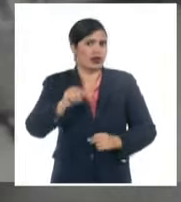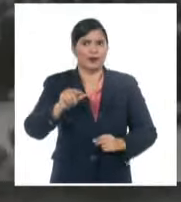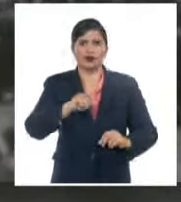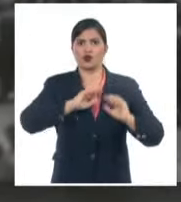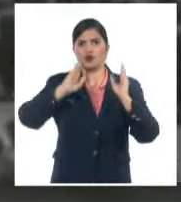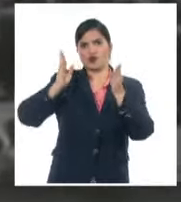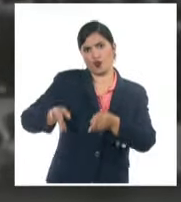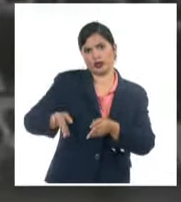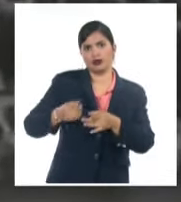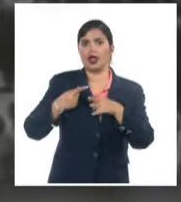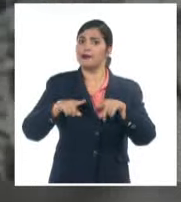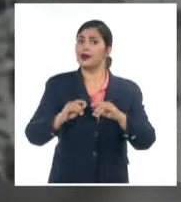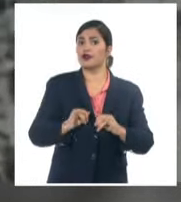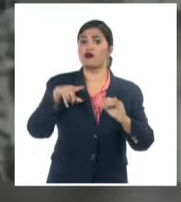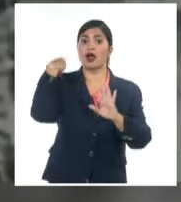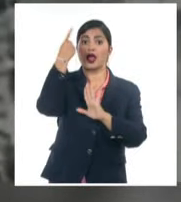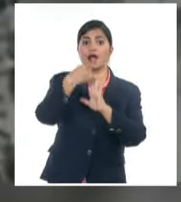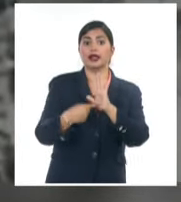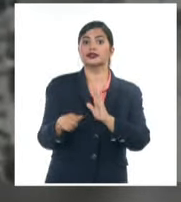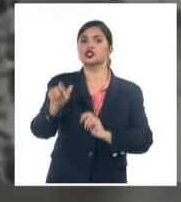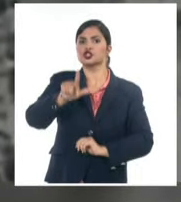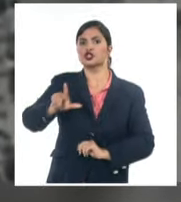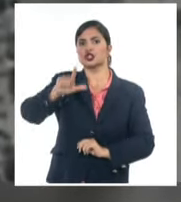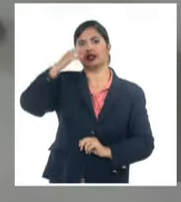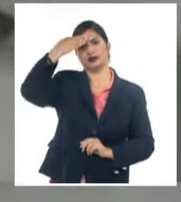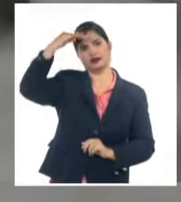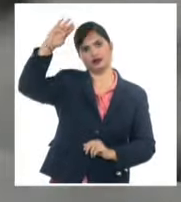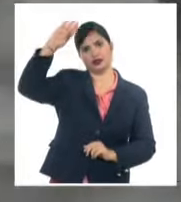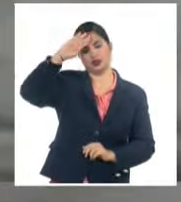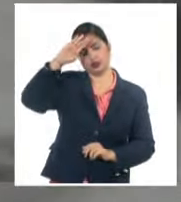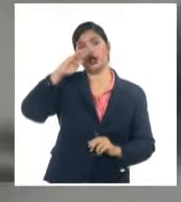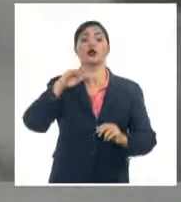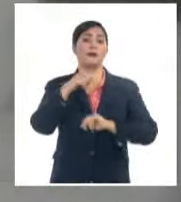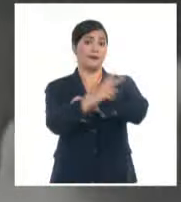solo una revolución popular, también socialista.